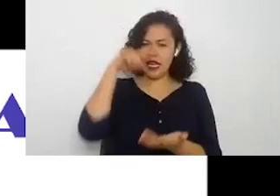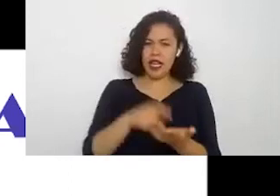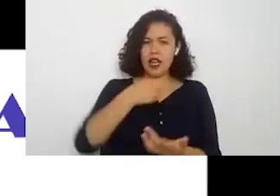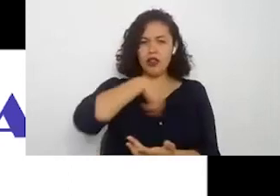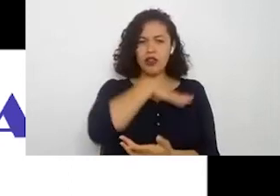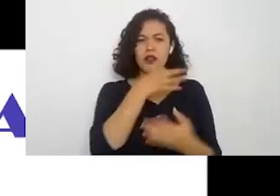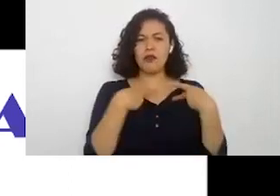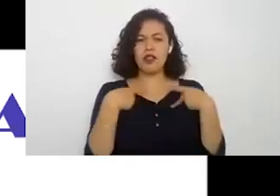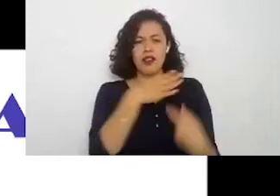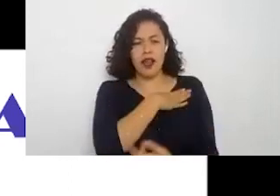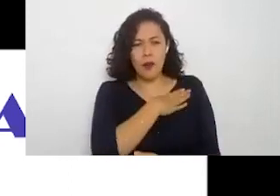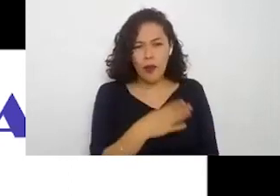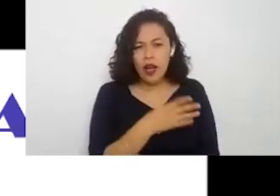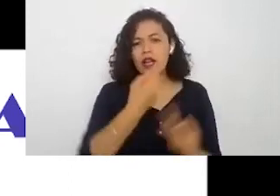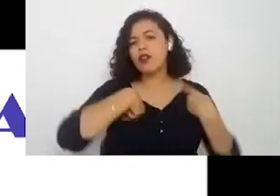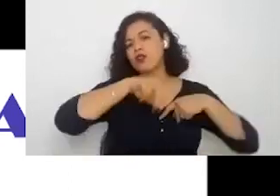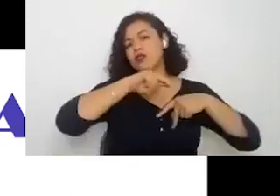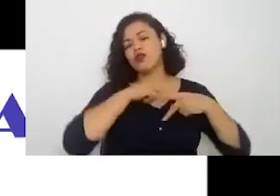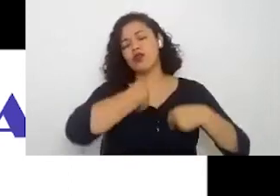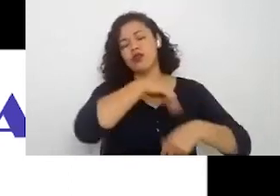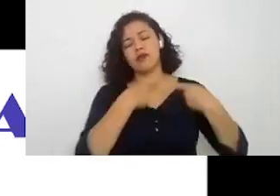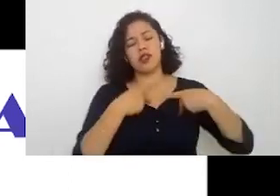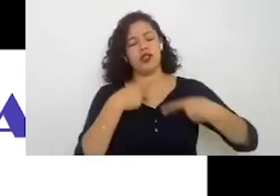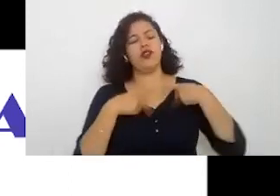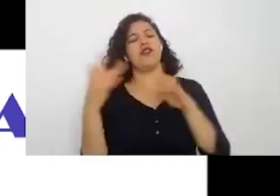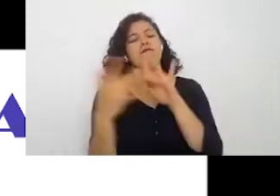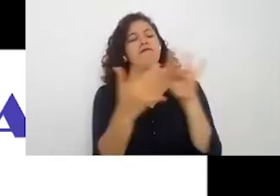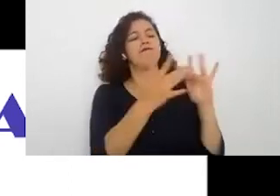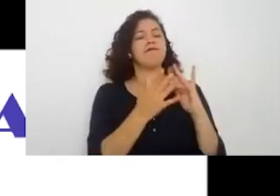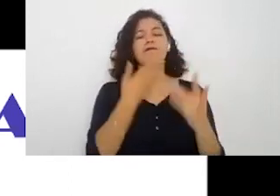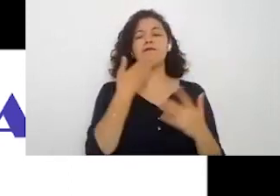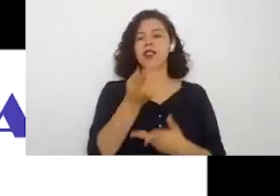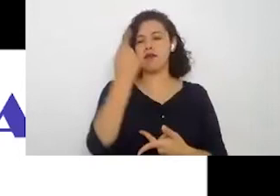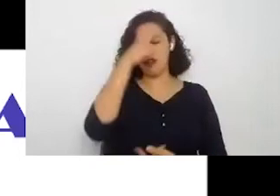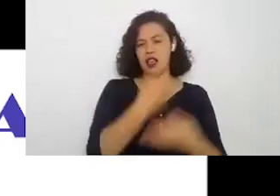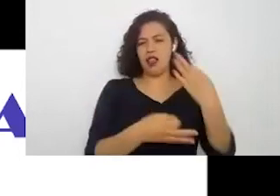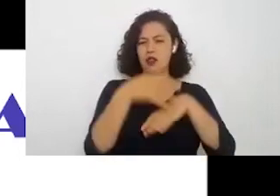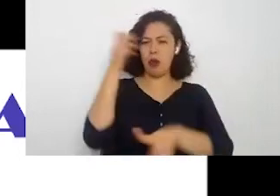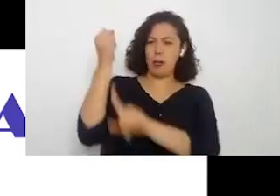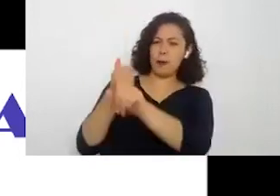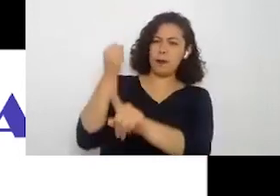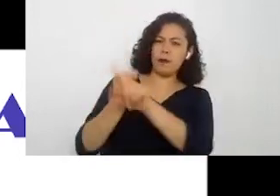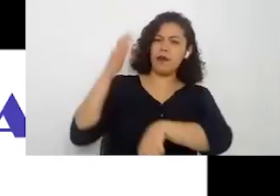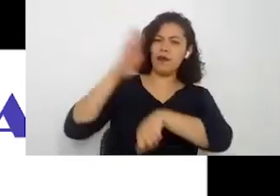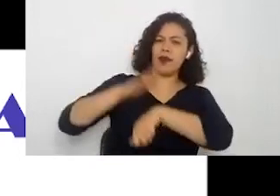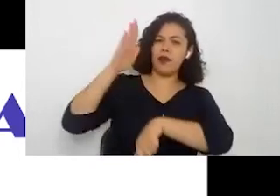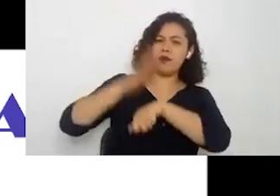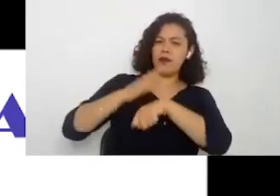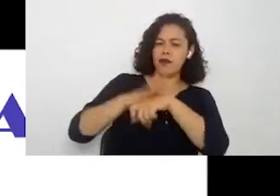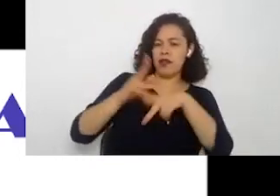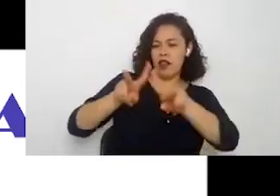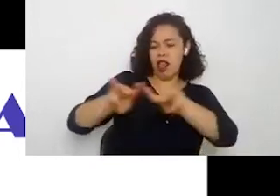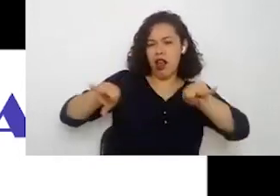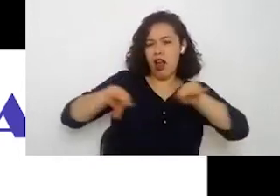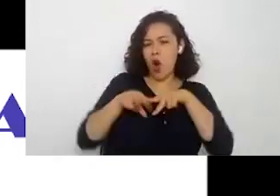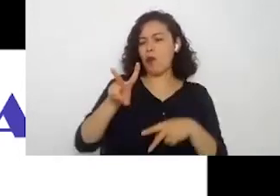bien, porque somos una red de personas de bien que luchamos por aquellos que son los más vulnerables. Ese